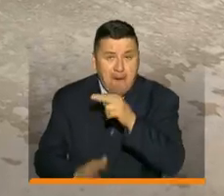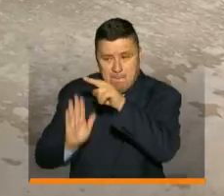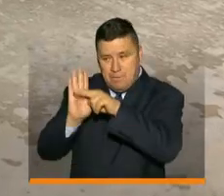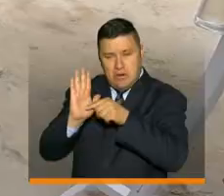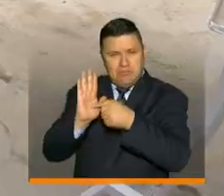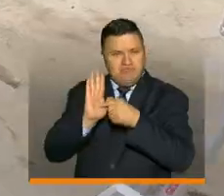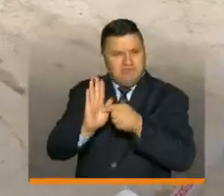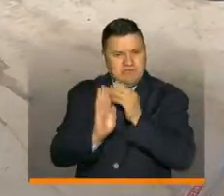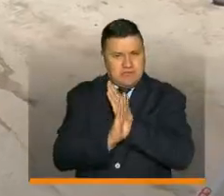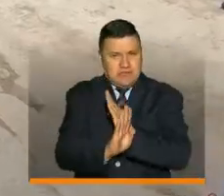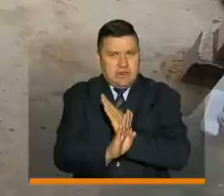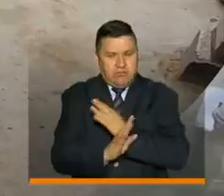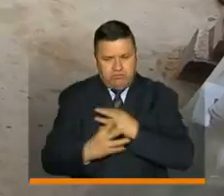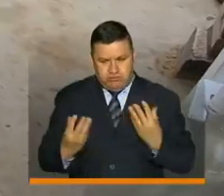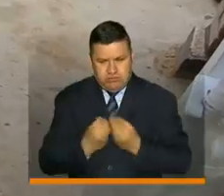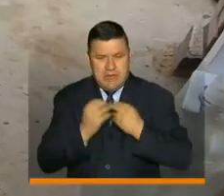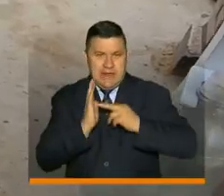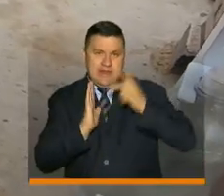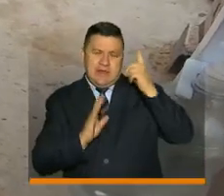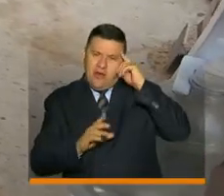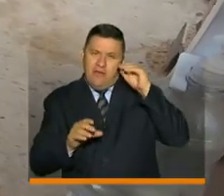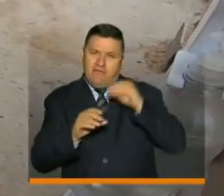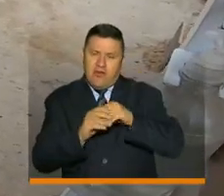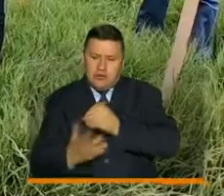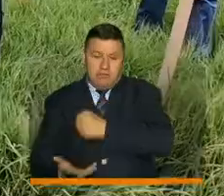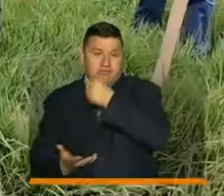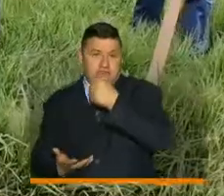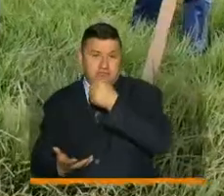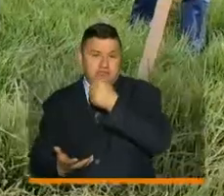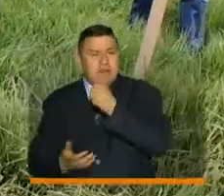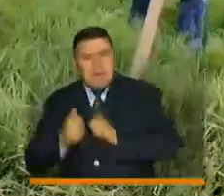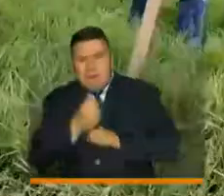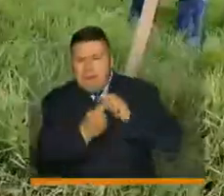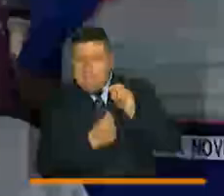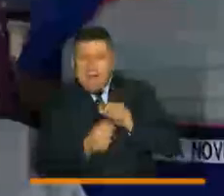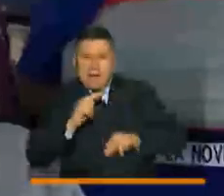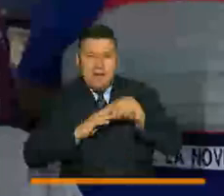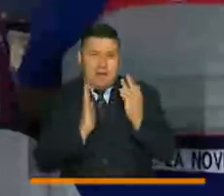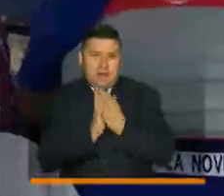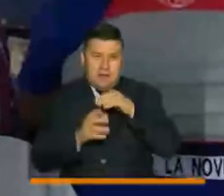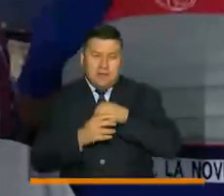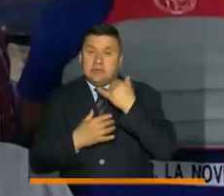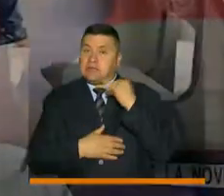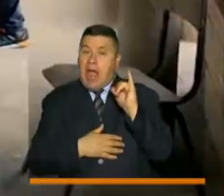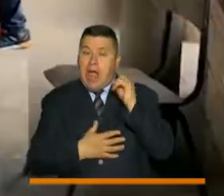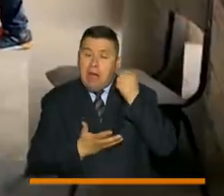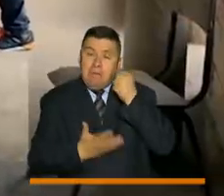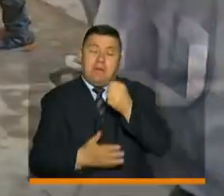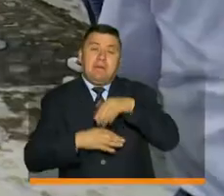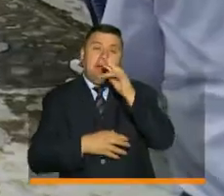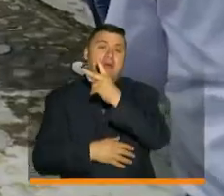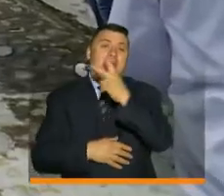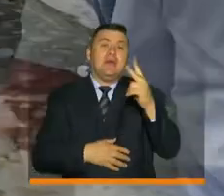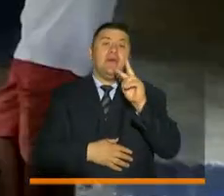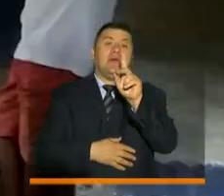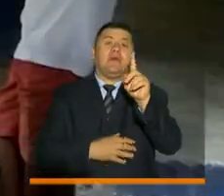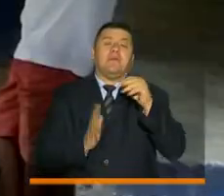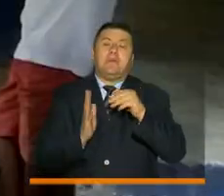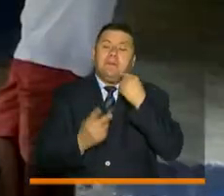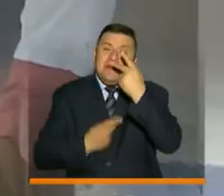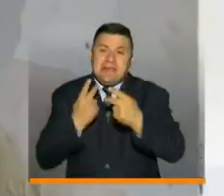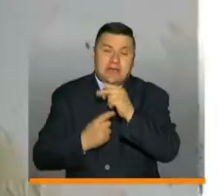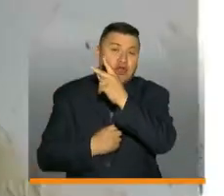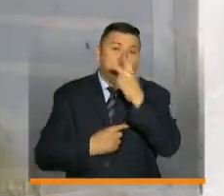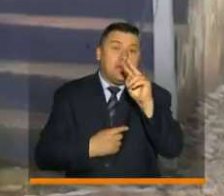protocolos de bioseguridad, el equipo técnico del Fondo de Financiamiento de la Infraestructura Educativa ya ha realizado más de 221 visitas